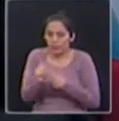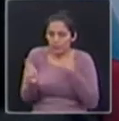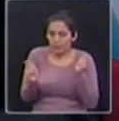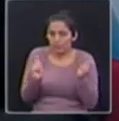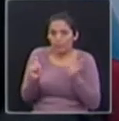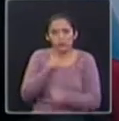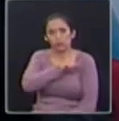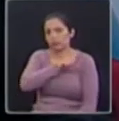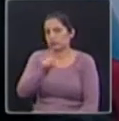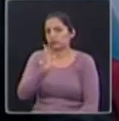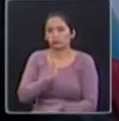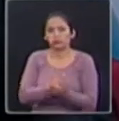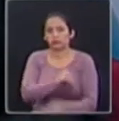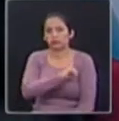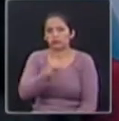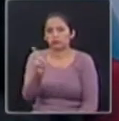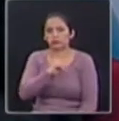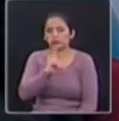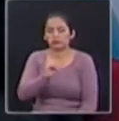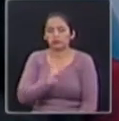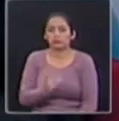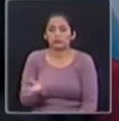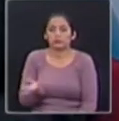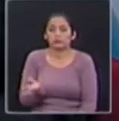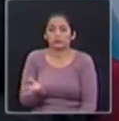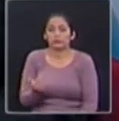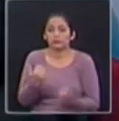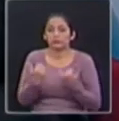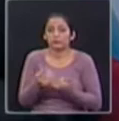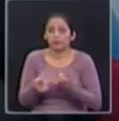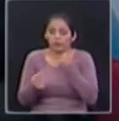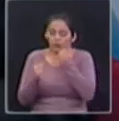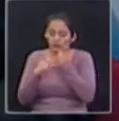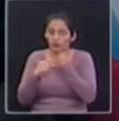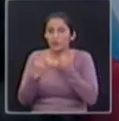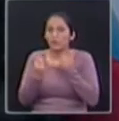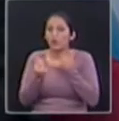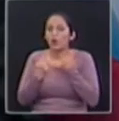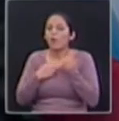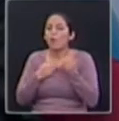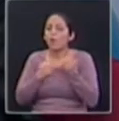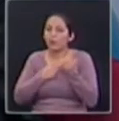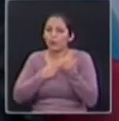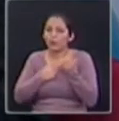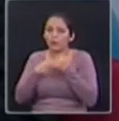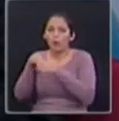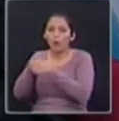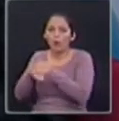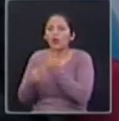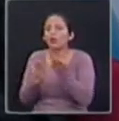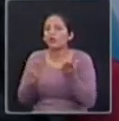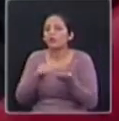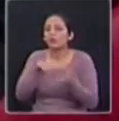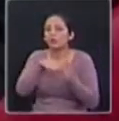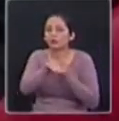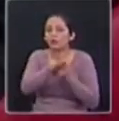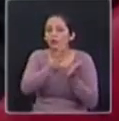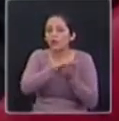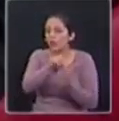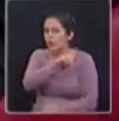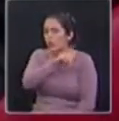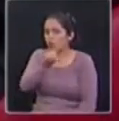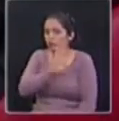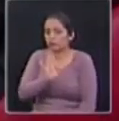de emitir dinero está el dinero electrónico es abrir una puerta dejar entreabierta la puerta para la emisión de dinero